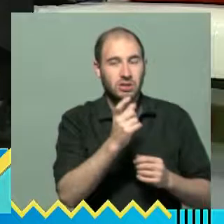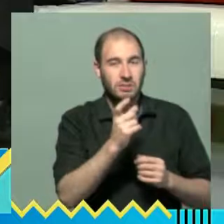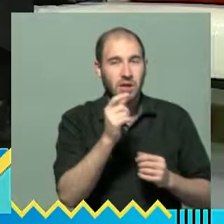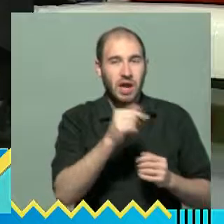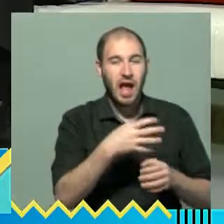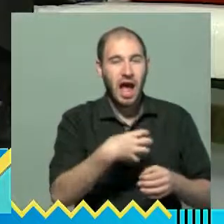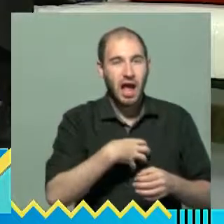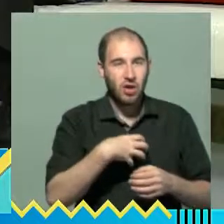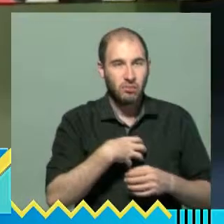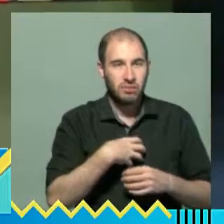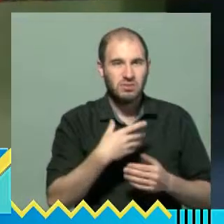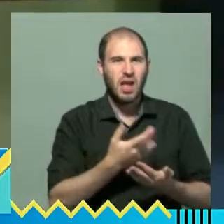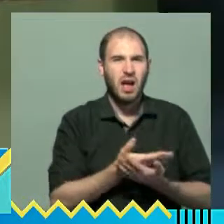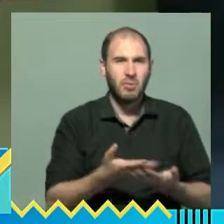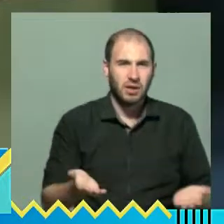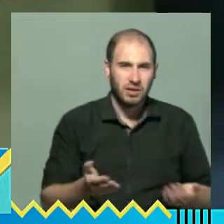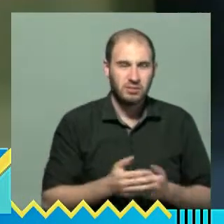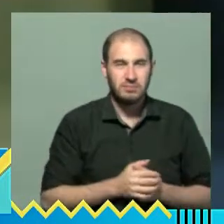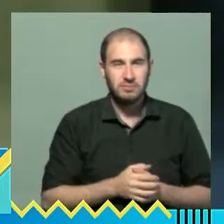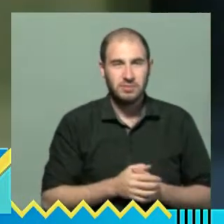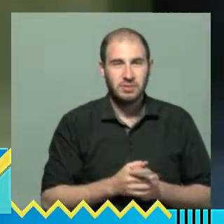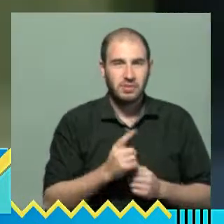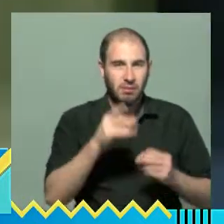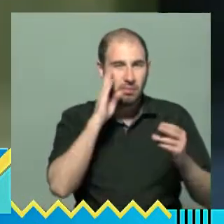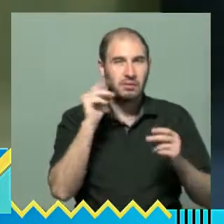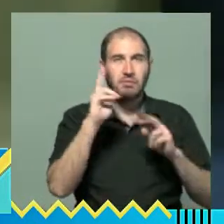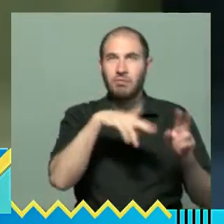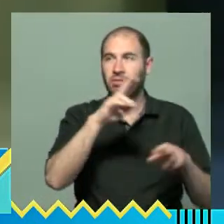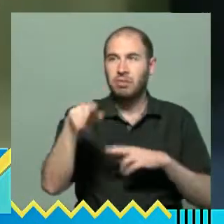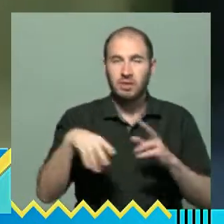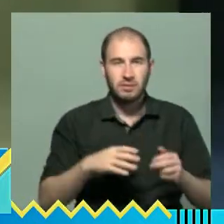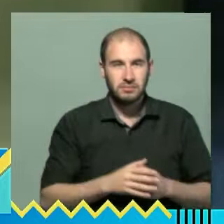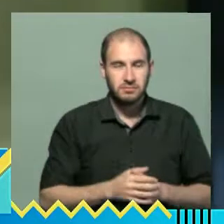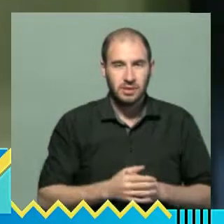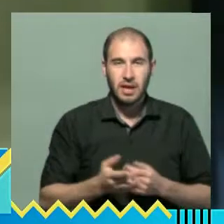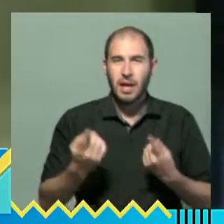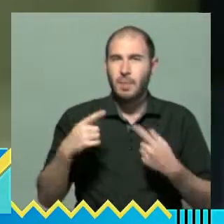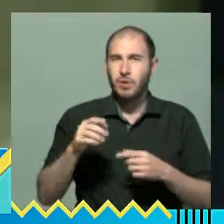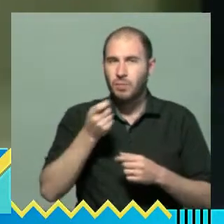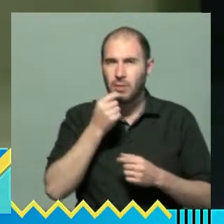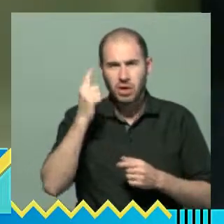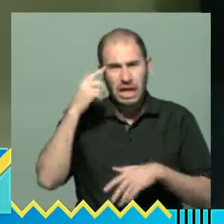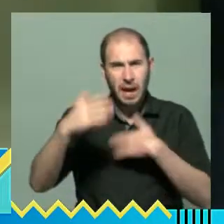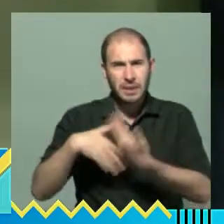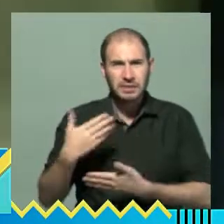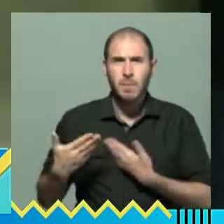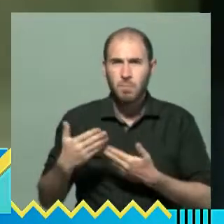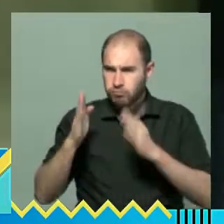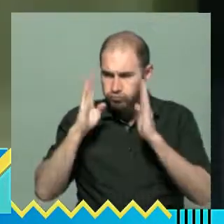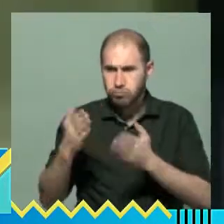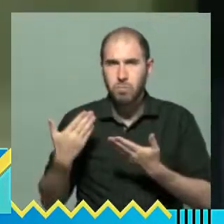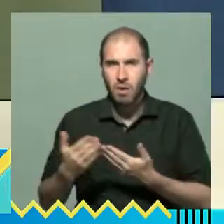de los alumnos que están aburridos, los alumnos que no prestan atención. Sí, pero no porque no tengan tienen capacidad estrés. para prestar